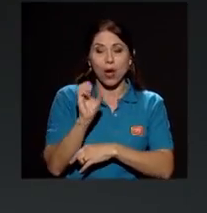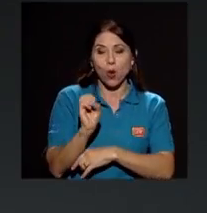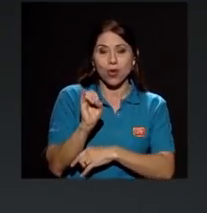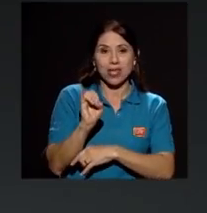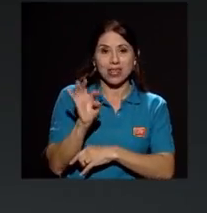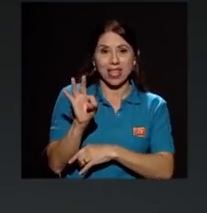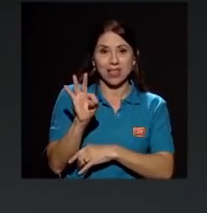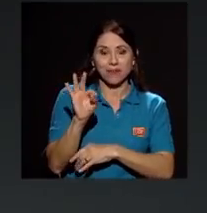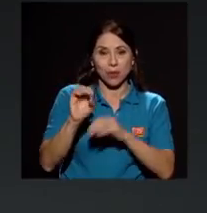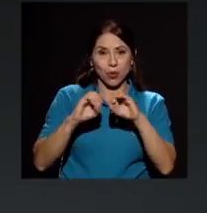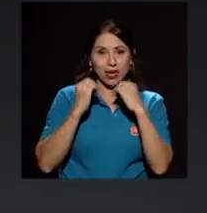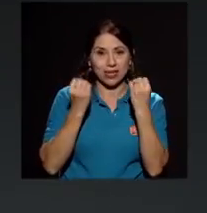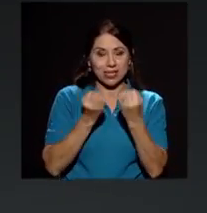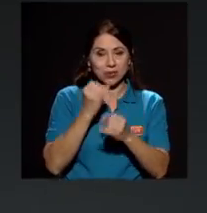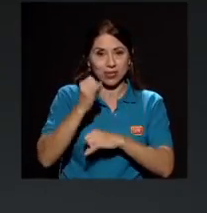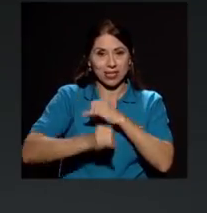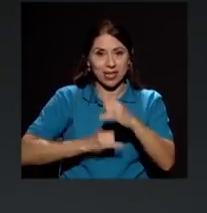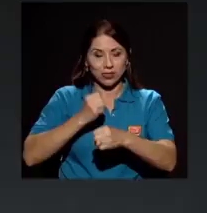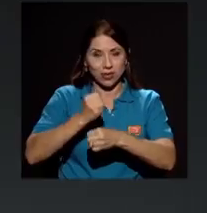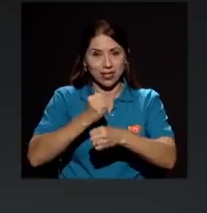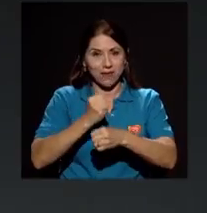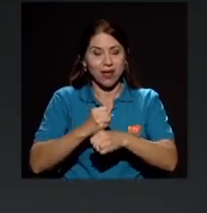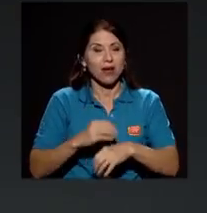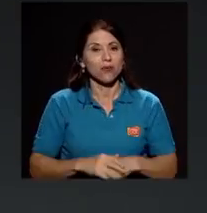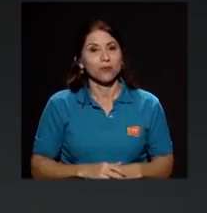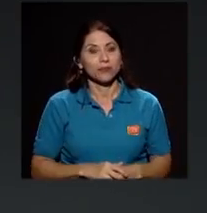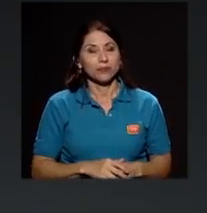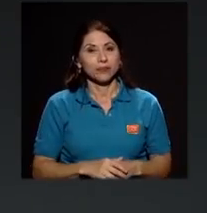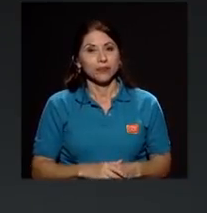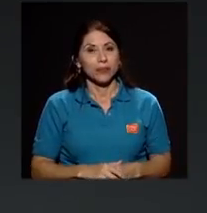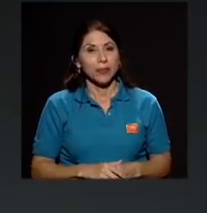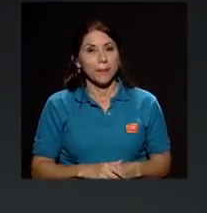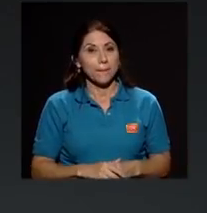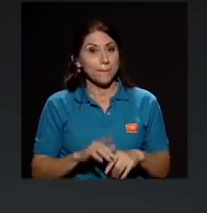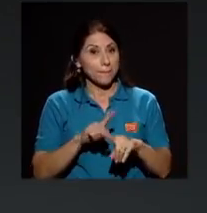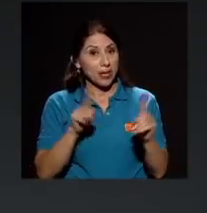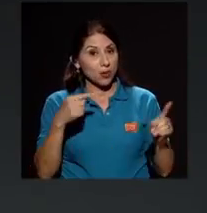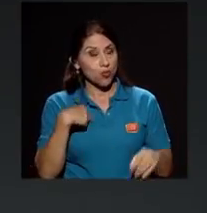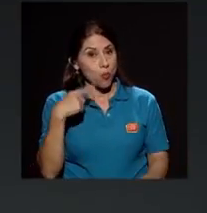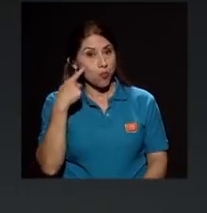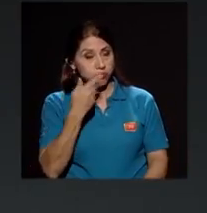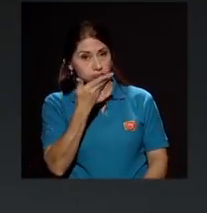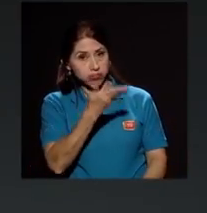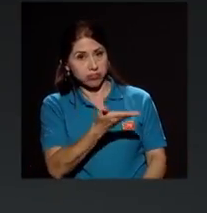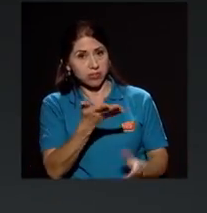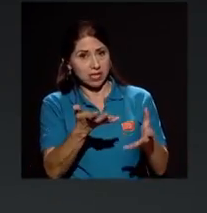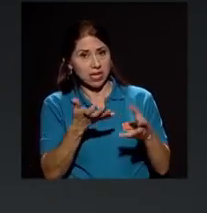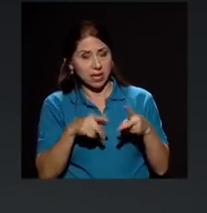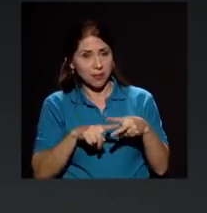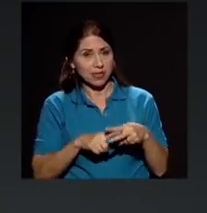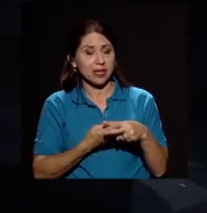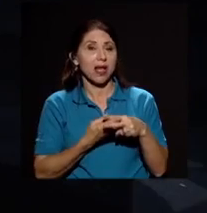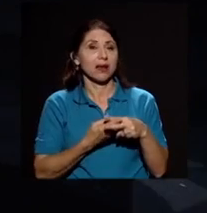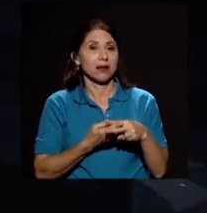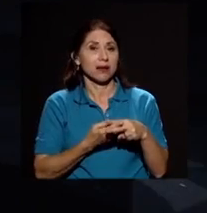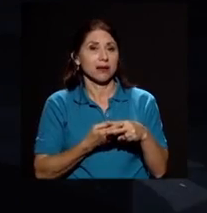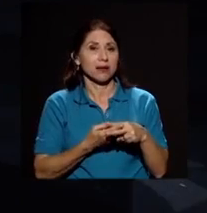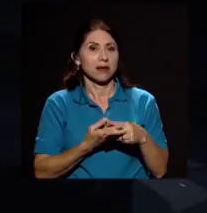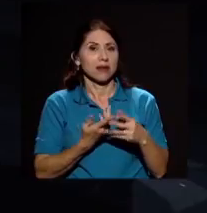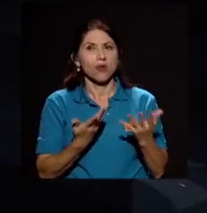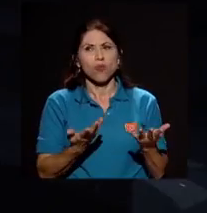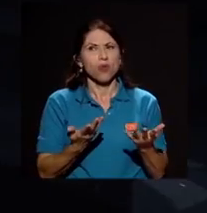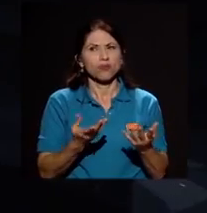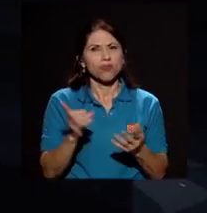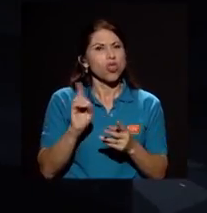del trabajo y pero me imagino con ricardo querrá empezar por donde empezó